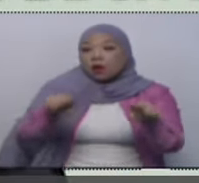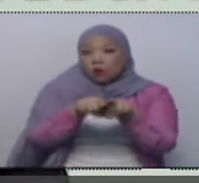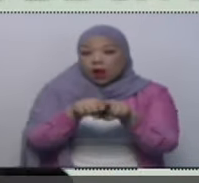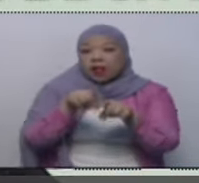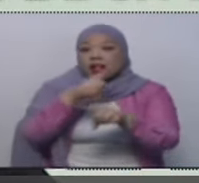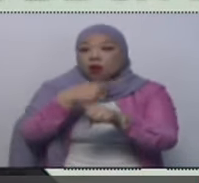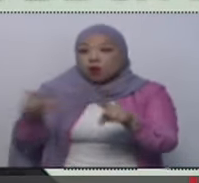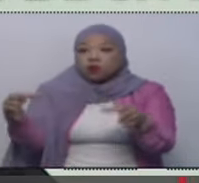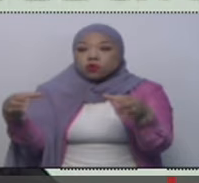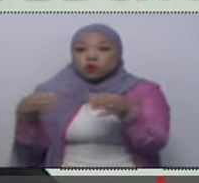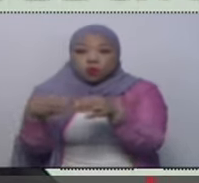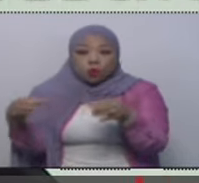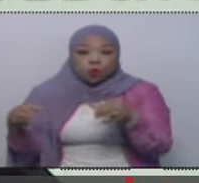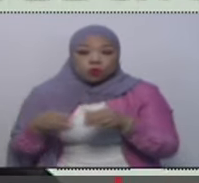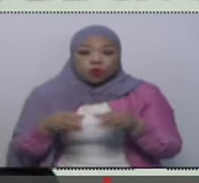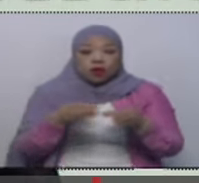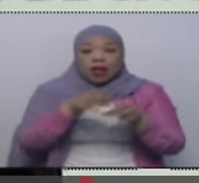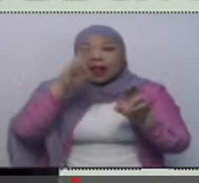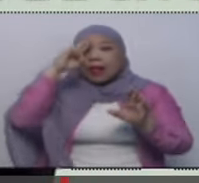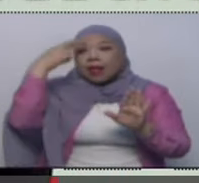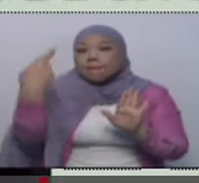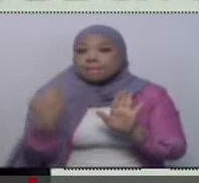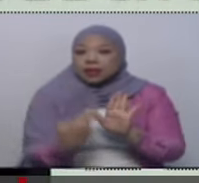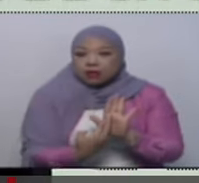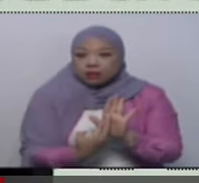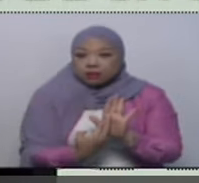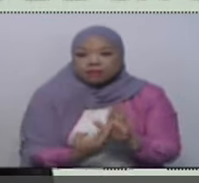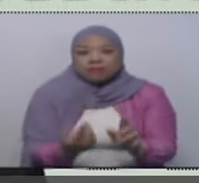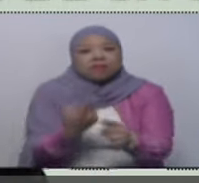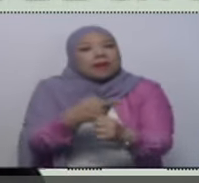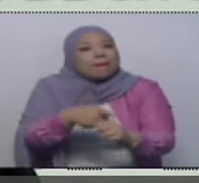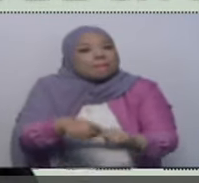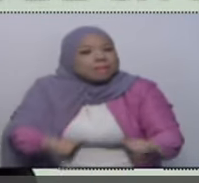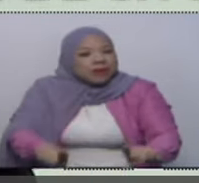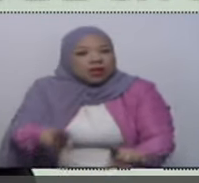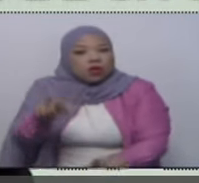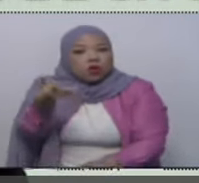religiones, merecen todo el respeto. Pero el sionismo